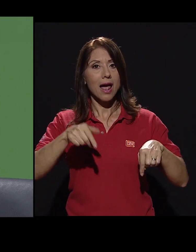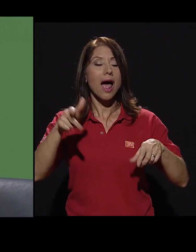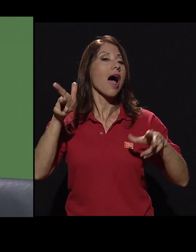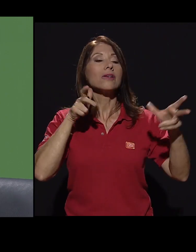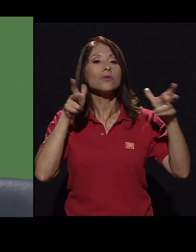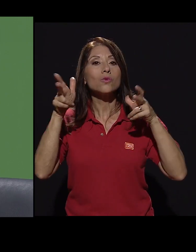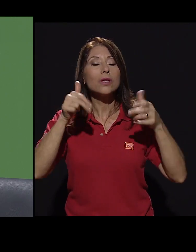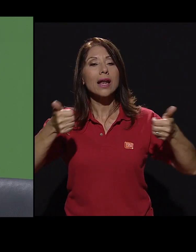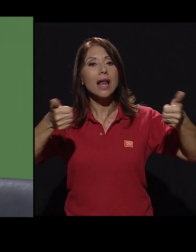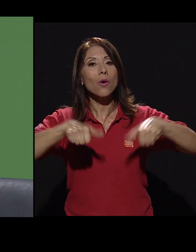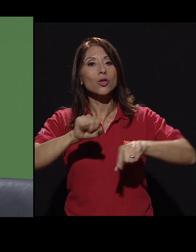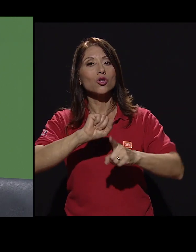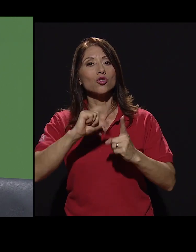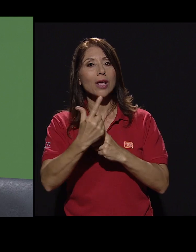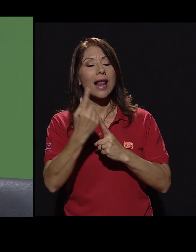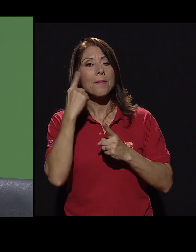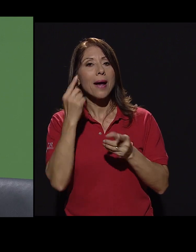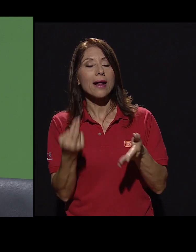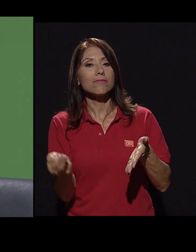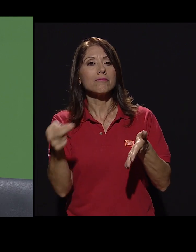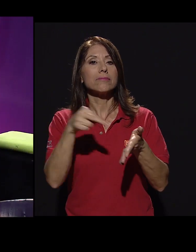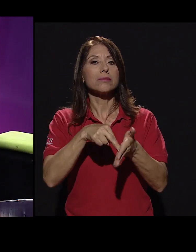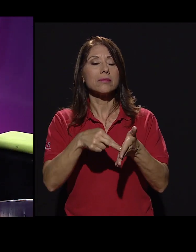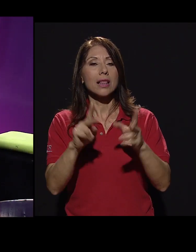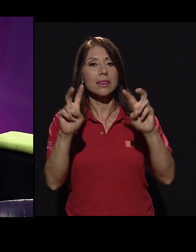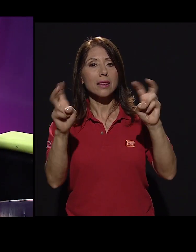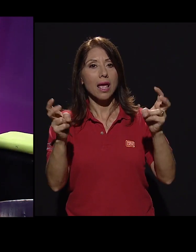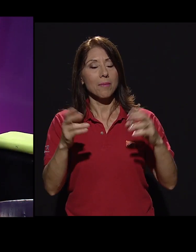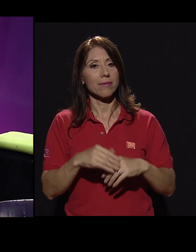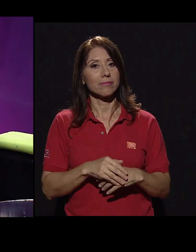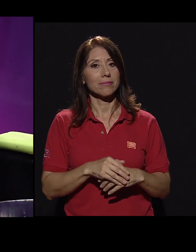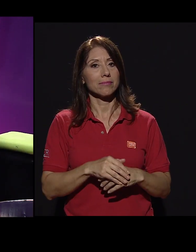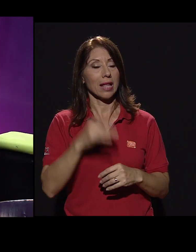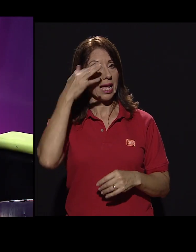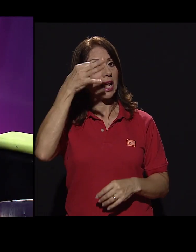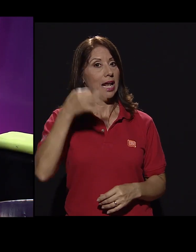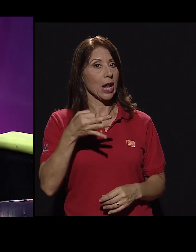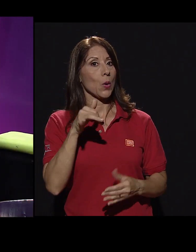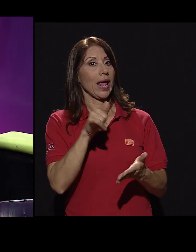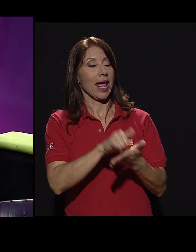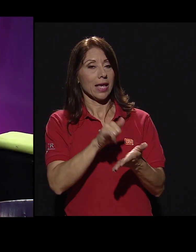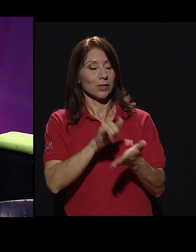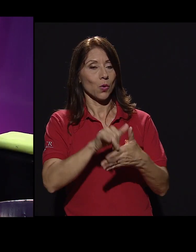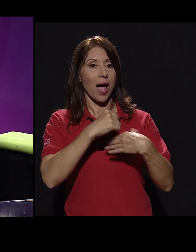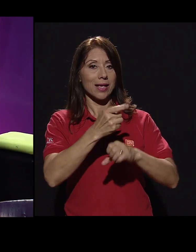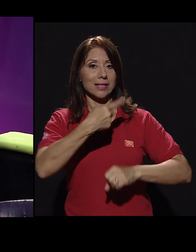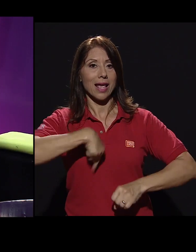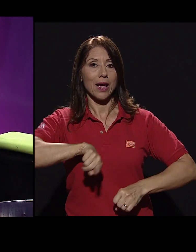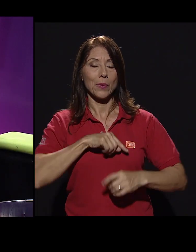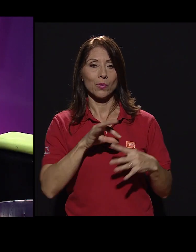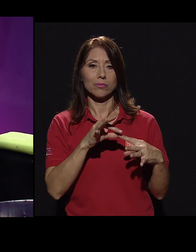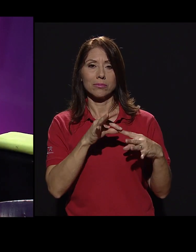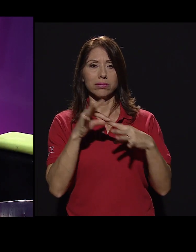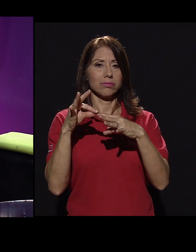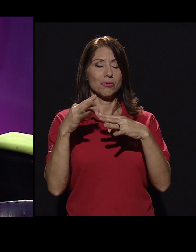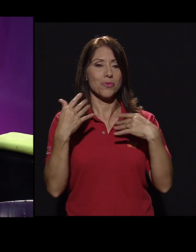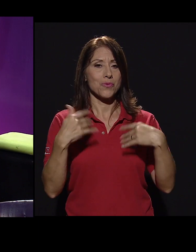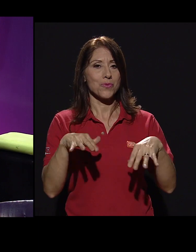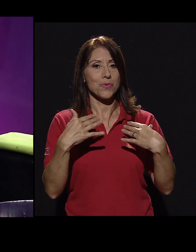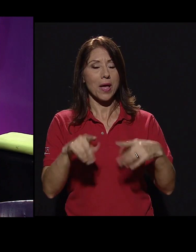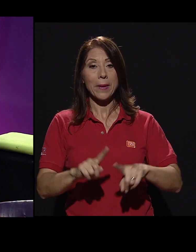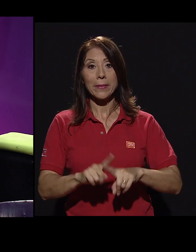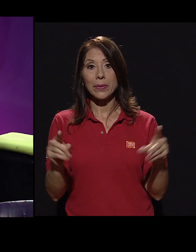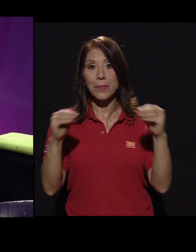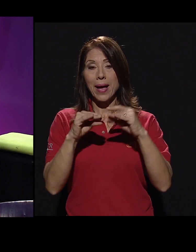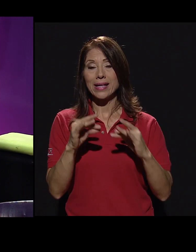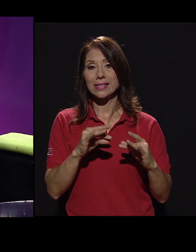escuchar El acuerdo social Para repetir el tema Eso creo que Nos hace Muy especiales Pero lo que